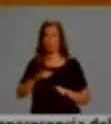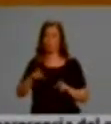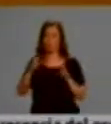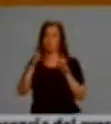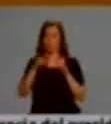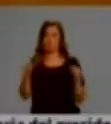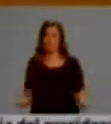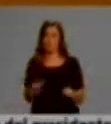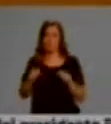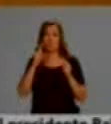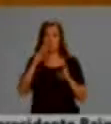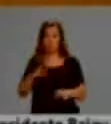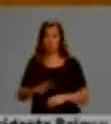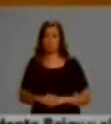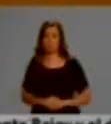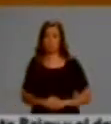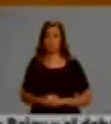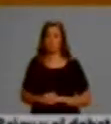hospitalizados.